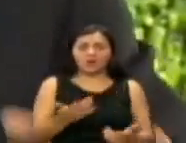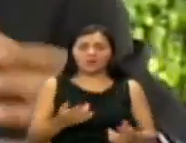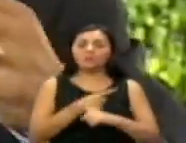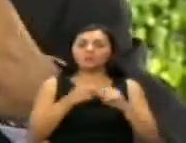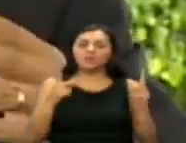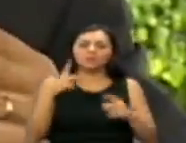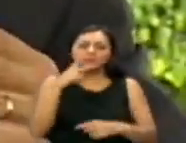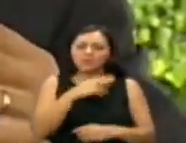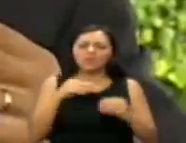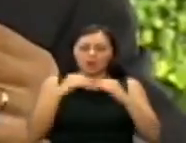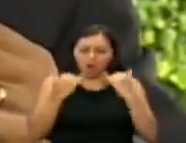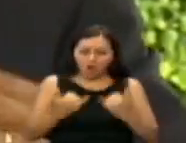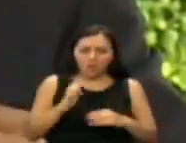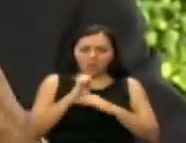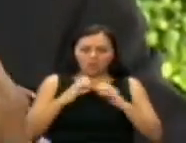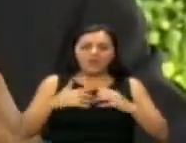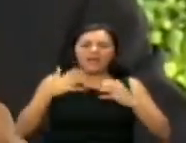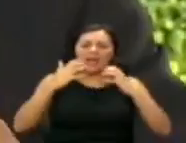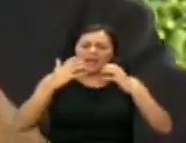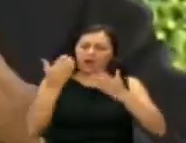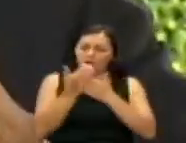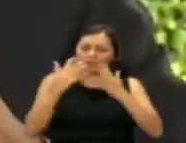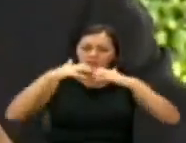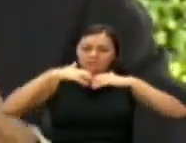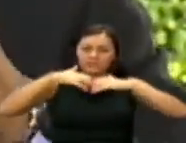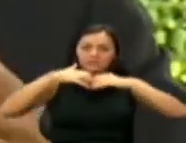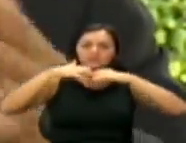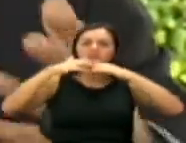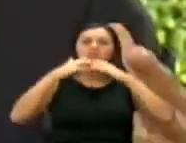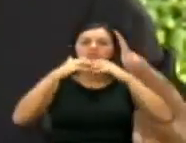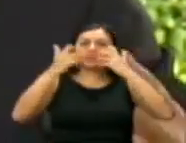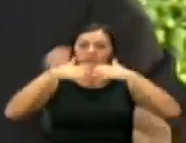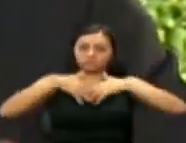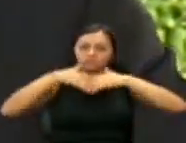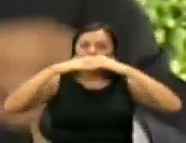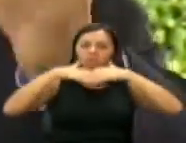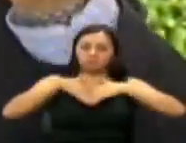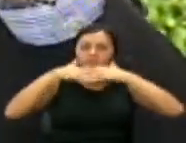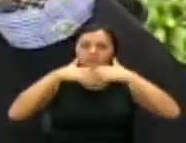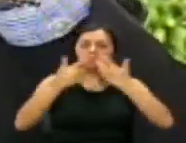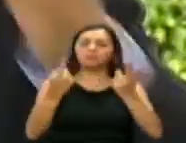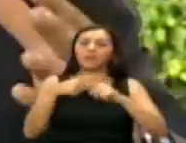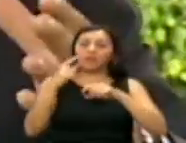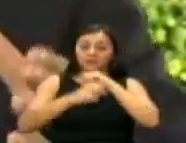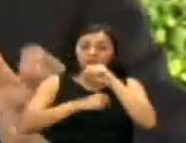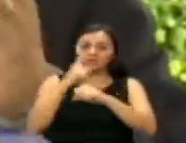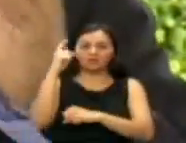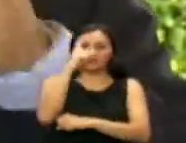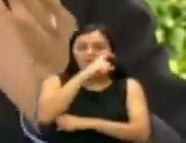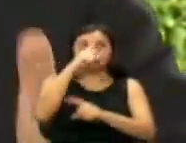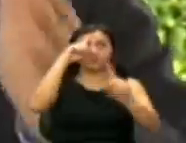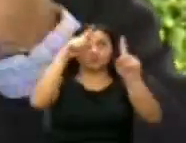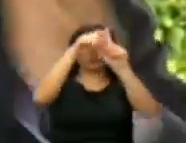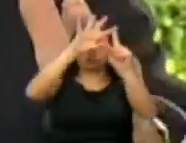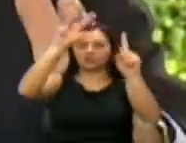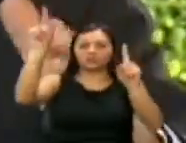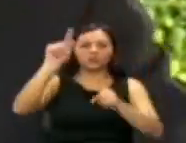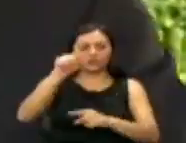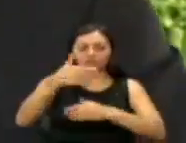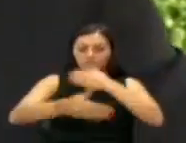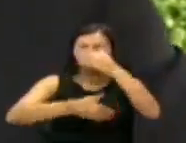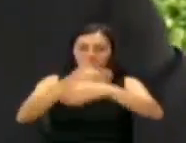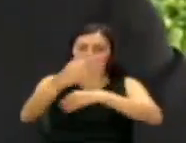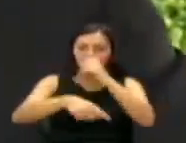Lo hemos hecho muy bien, ecuatoriano, pero estamos ante un año extremadamente difícil. Así que nos roben todo, menos la esperanza. Saldremos